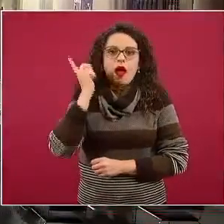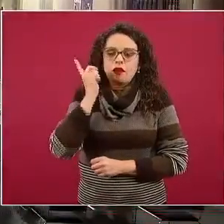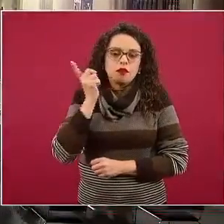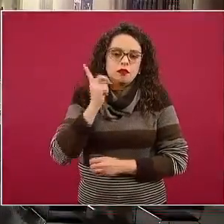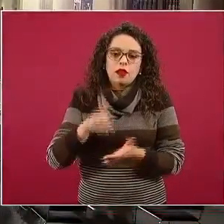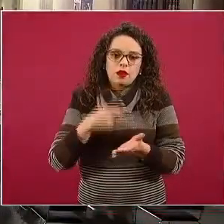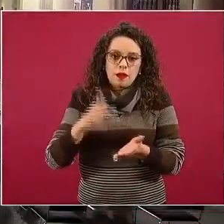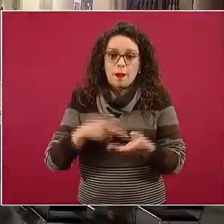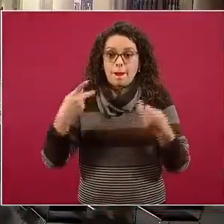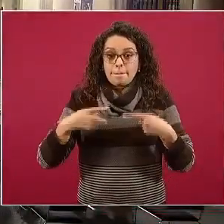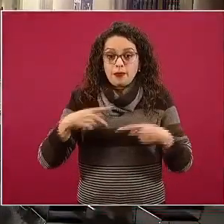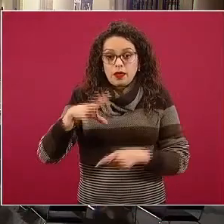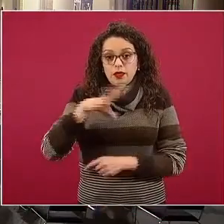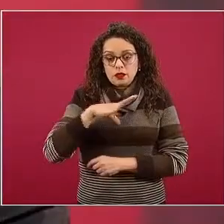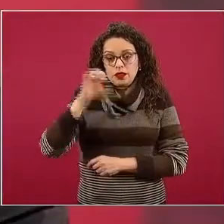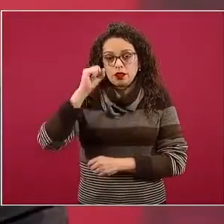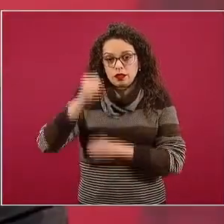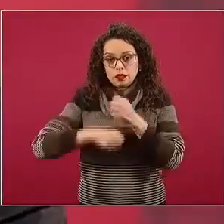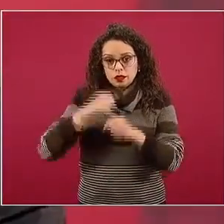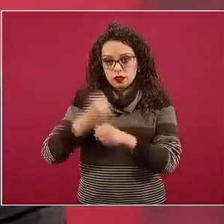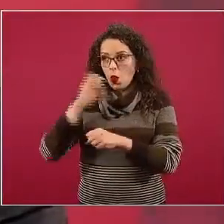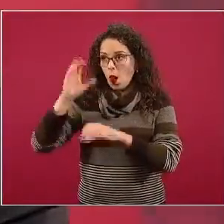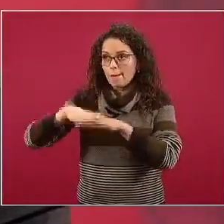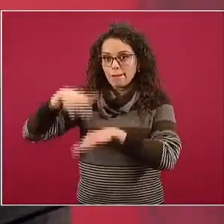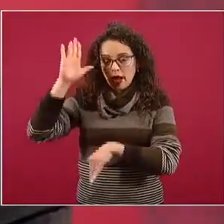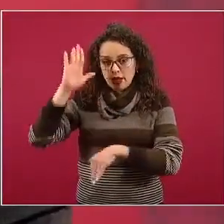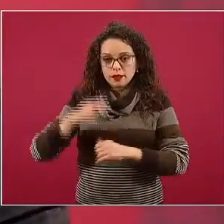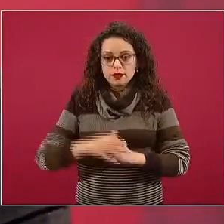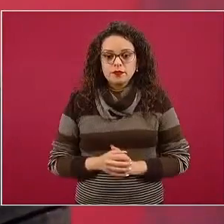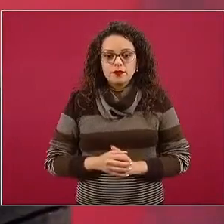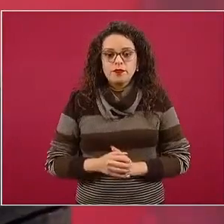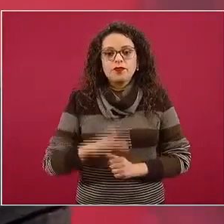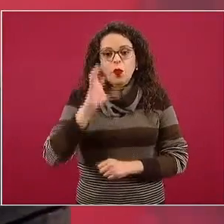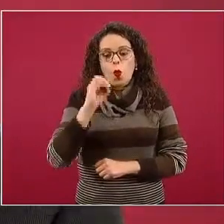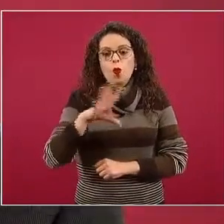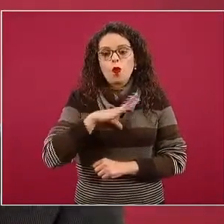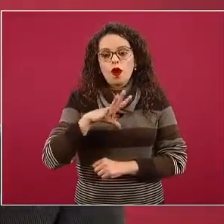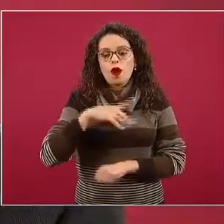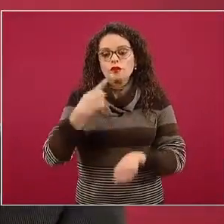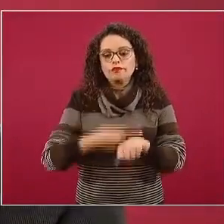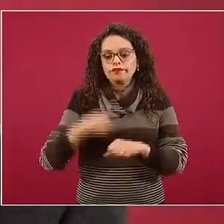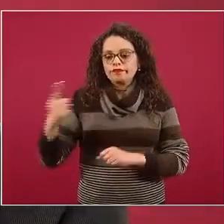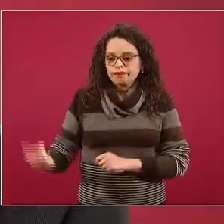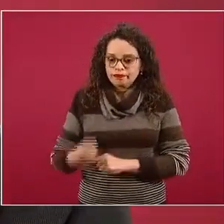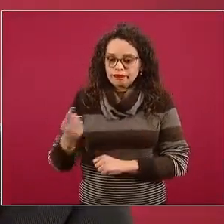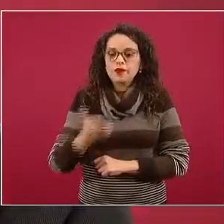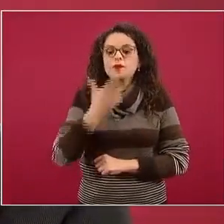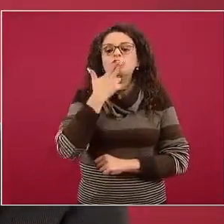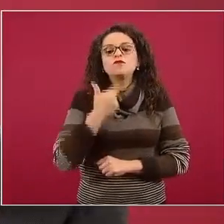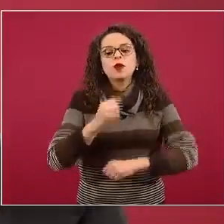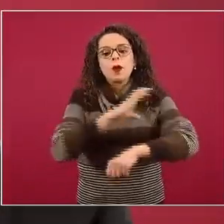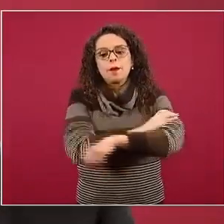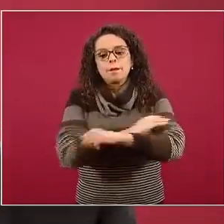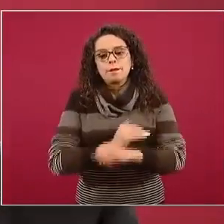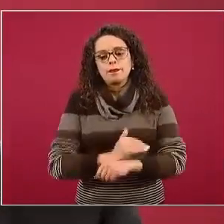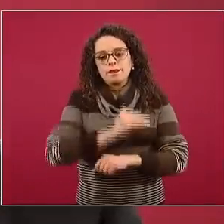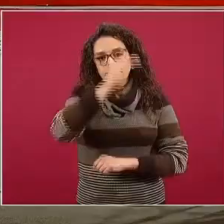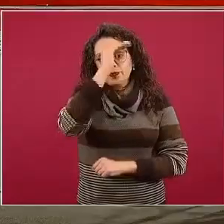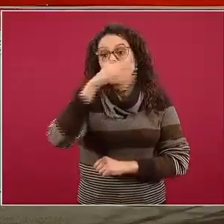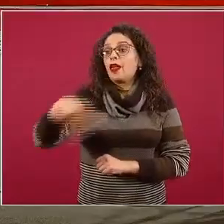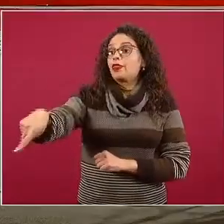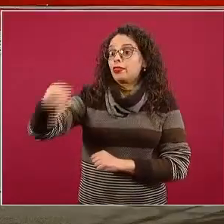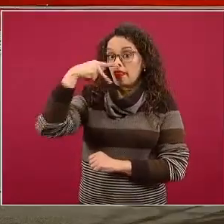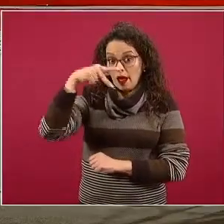las personas que tienen 60 o más años de edad o bien tienen enfermedades crónicas como diabetes, hipertensión,